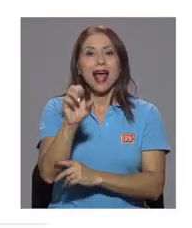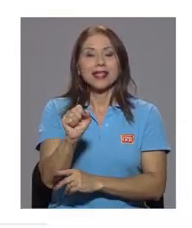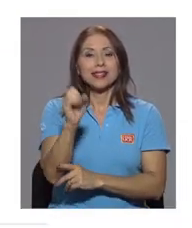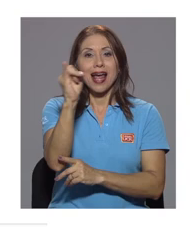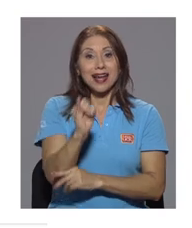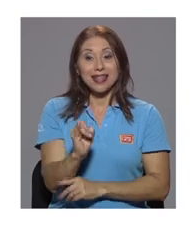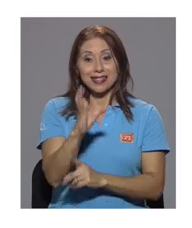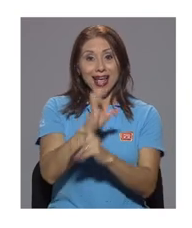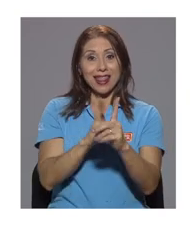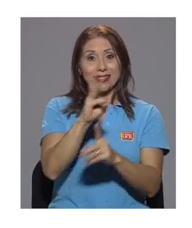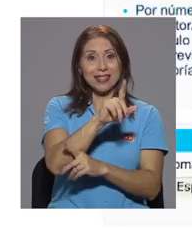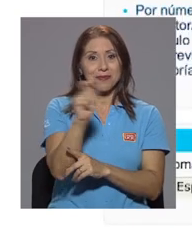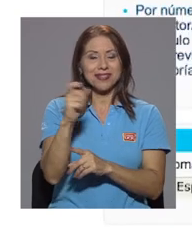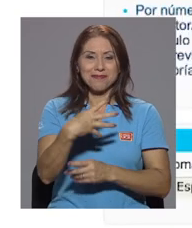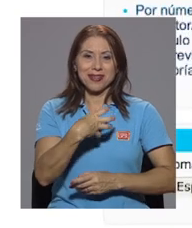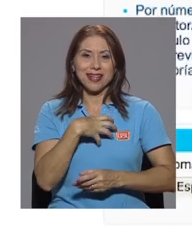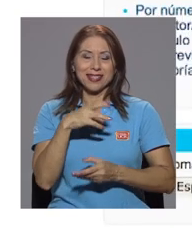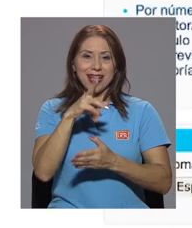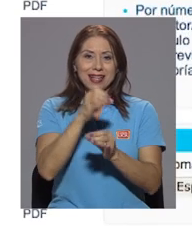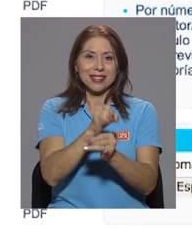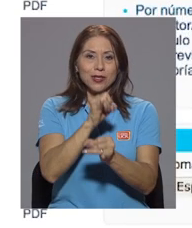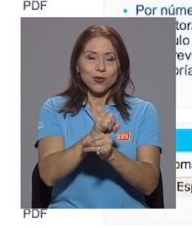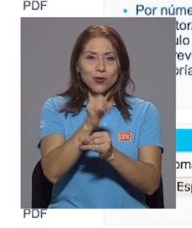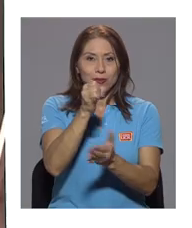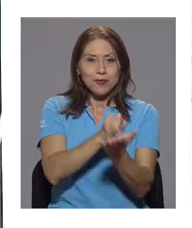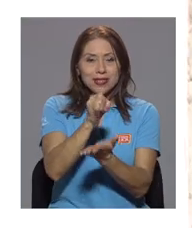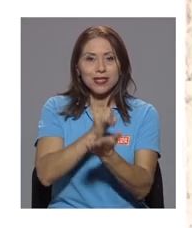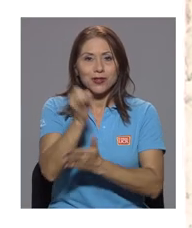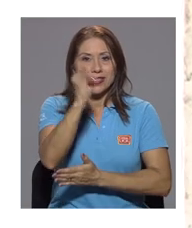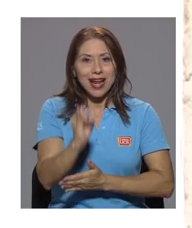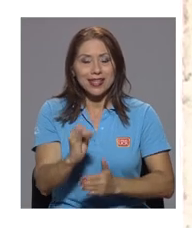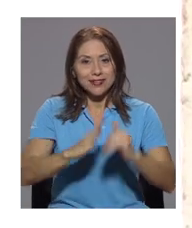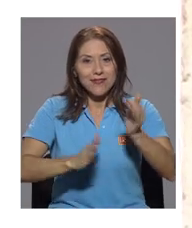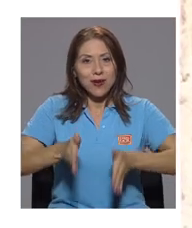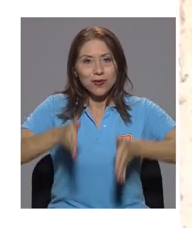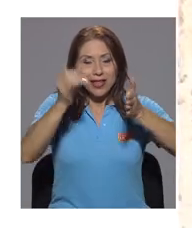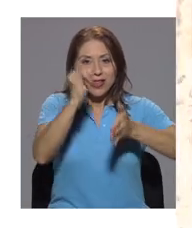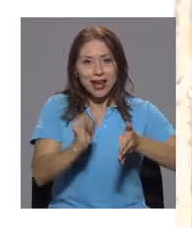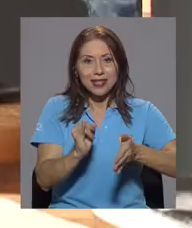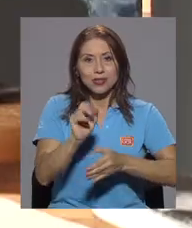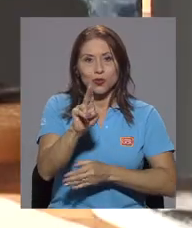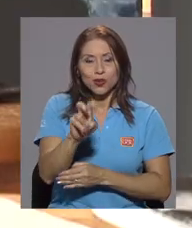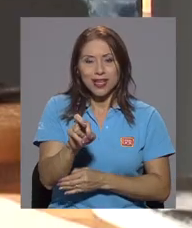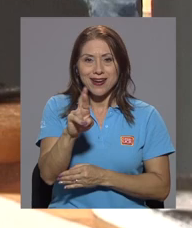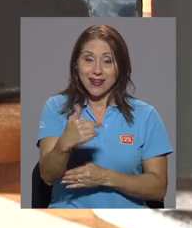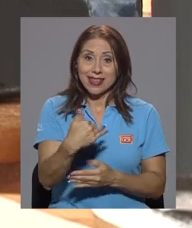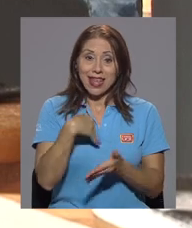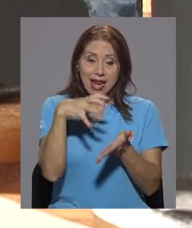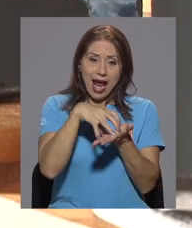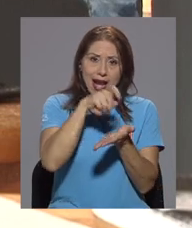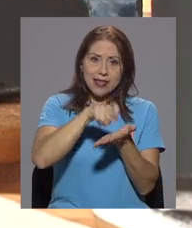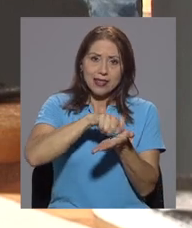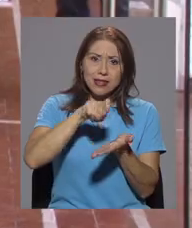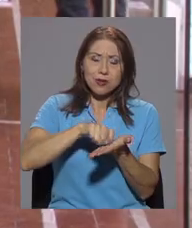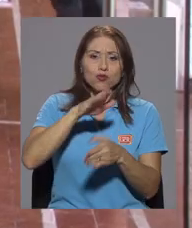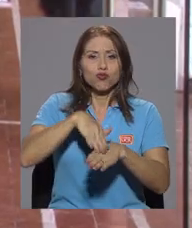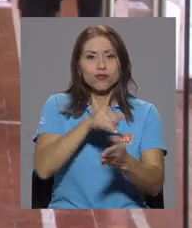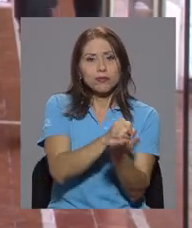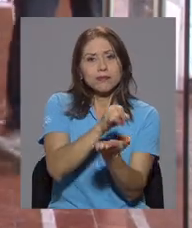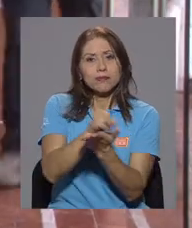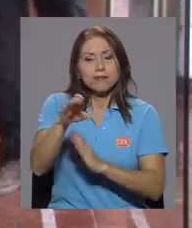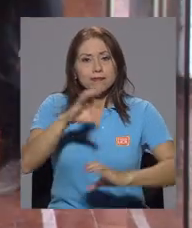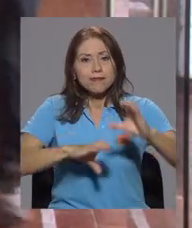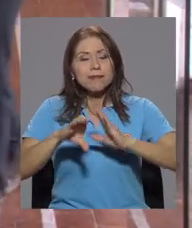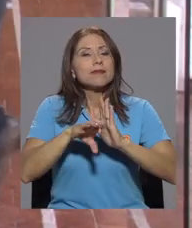al Instituto de Investigaciones en Arte de la Facultad de Artes de la UCR y contiene artículos sobre investigaciones científicas en campos como